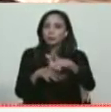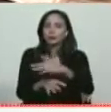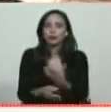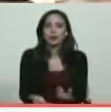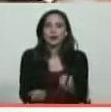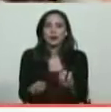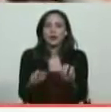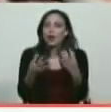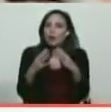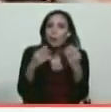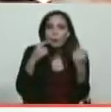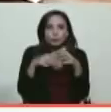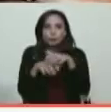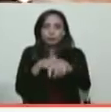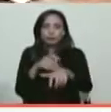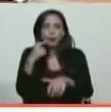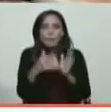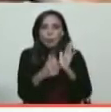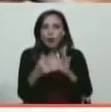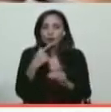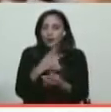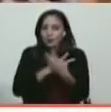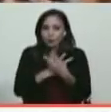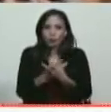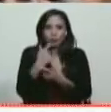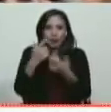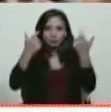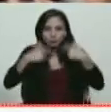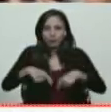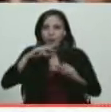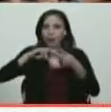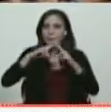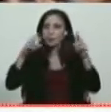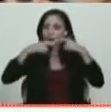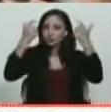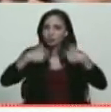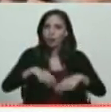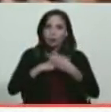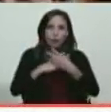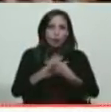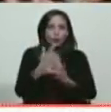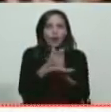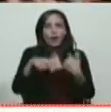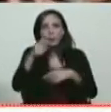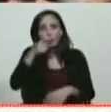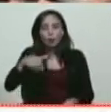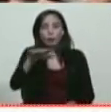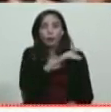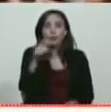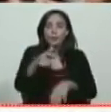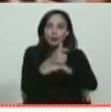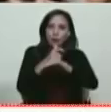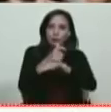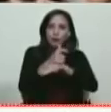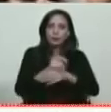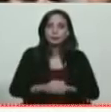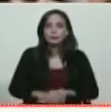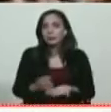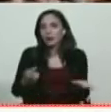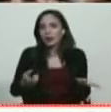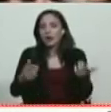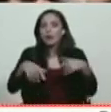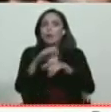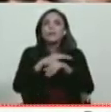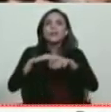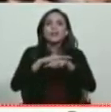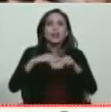son manifestación expresa de la voluntad de paz que tiene nuestro pueblo y la voluntad de paz que tiene además nuestro gobierno bolivariano. Nosotros del Ministerio de la